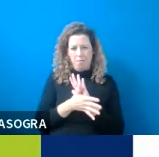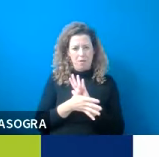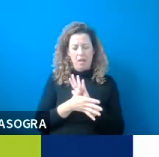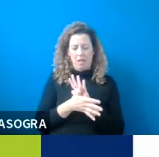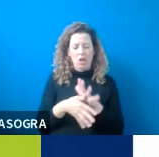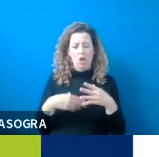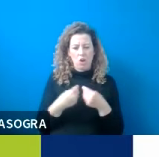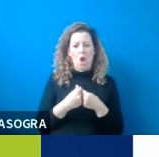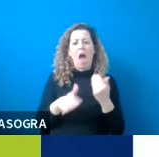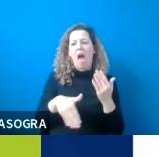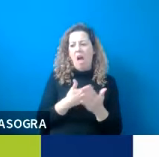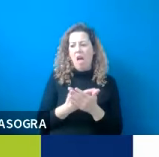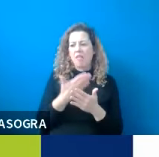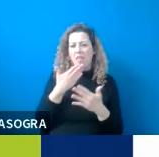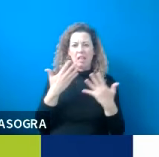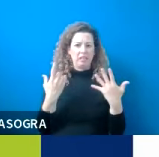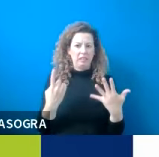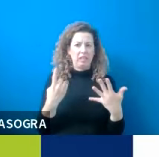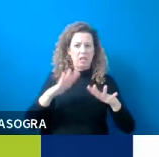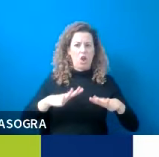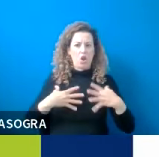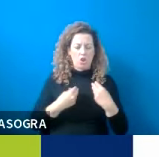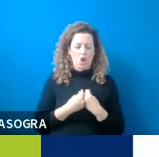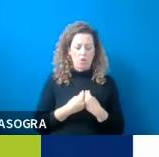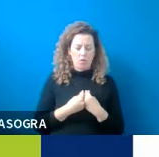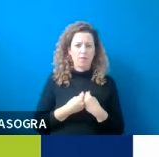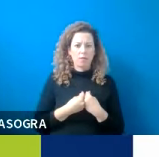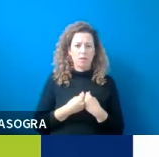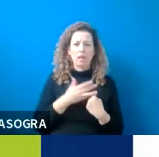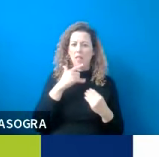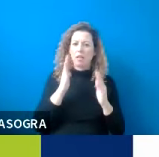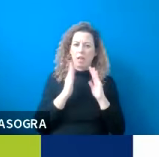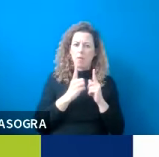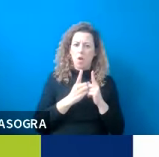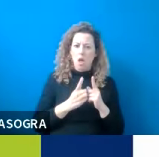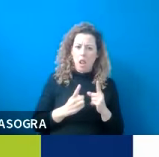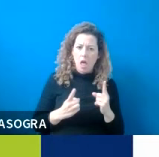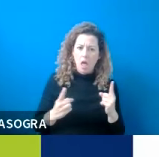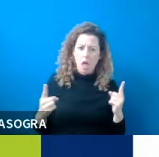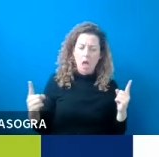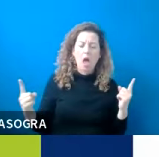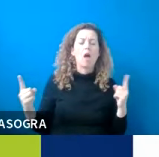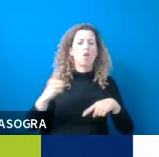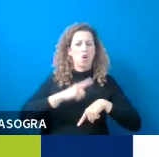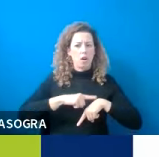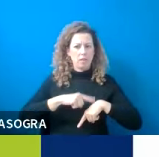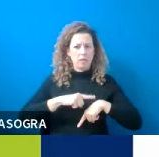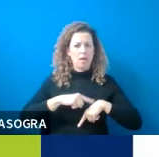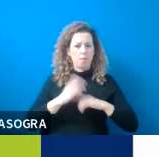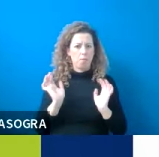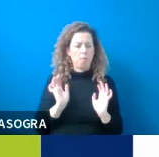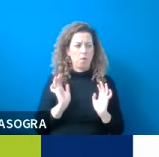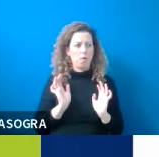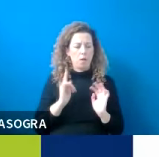casos, hasta que cumplen seis años. Entonces, estamos hablando de un tratamiento prolongado en el tiempo con una frecuencia semanal. La mayor